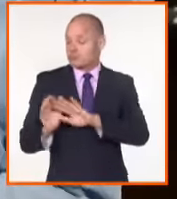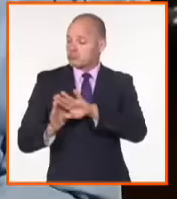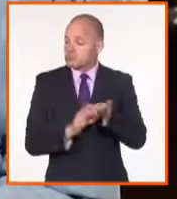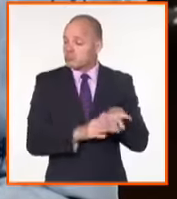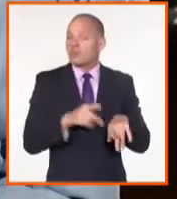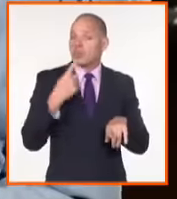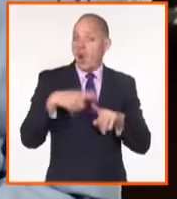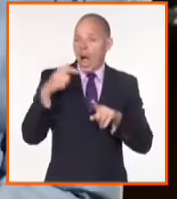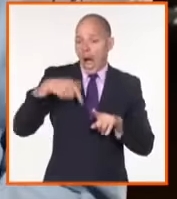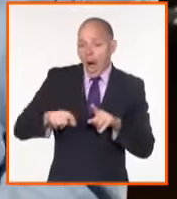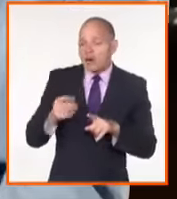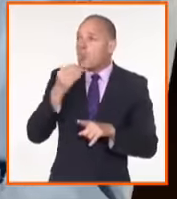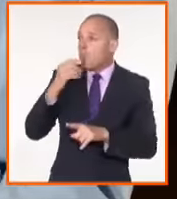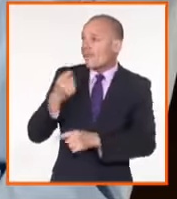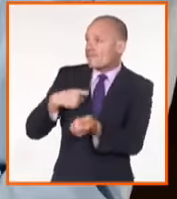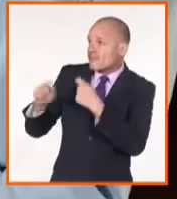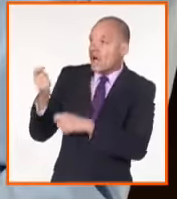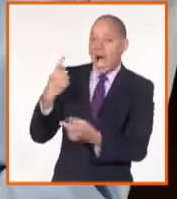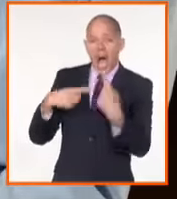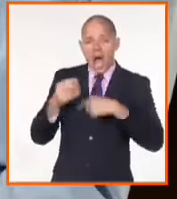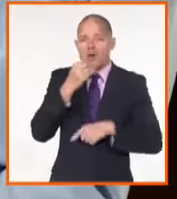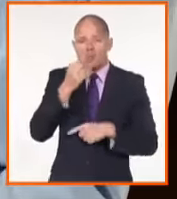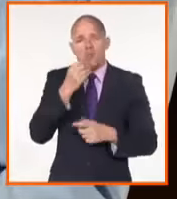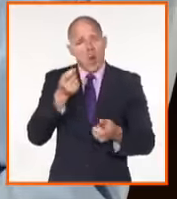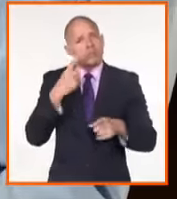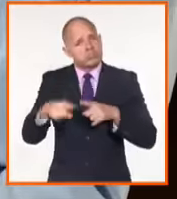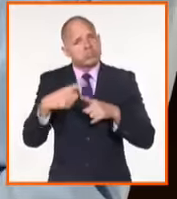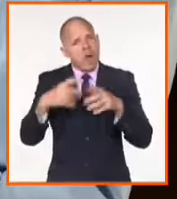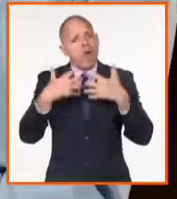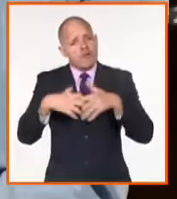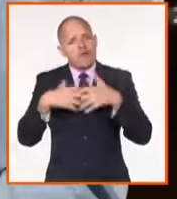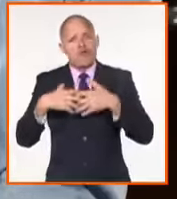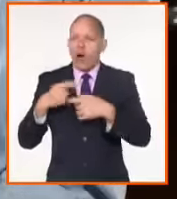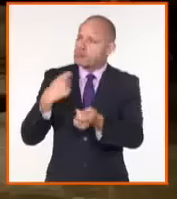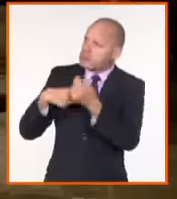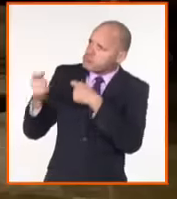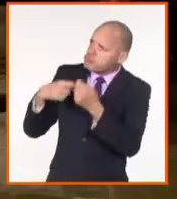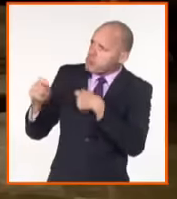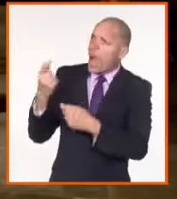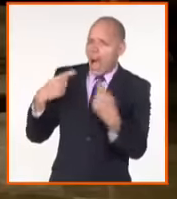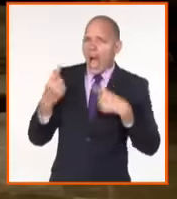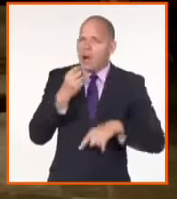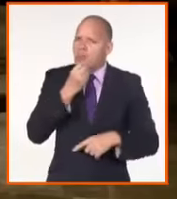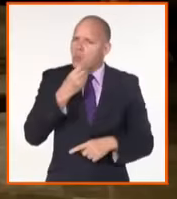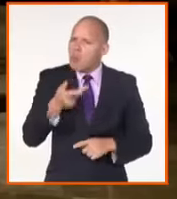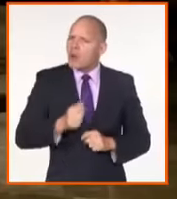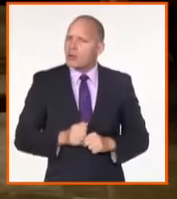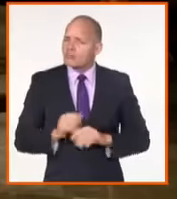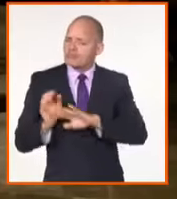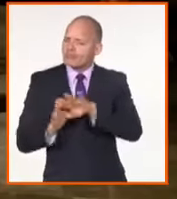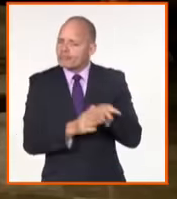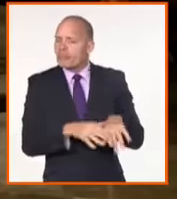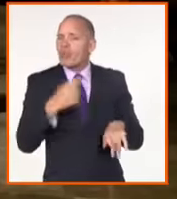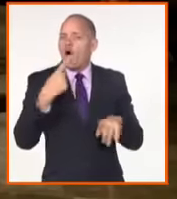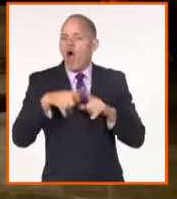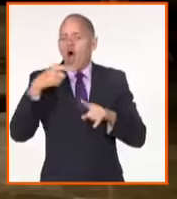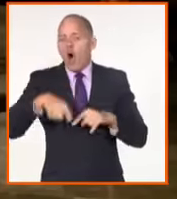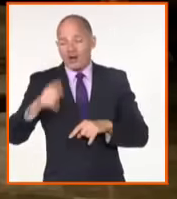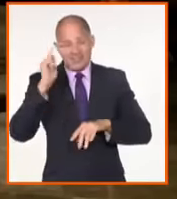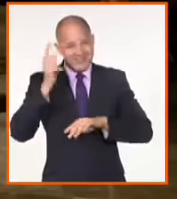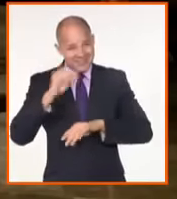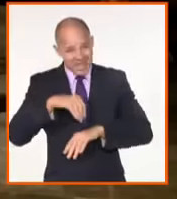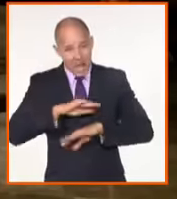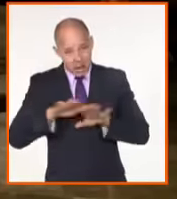promover, está también cómo gestionamos la innovación para solucionar los problemas, cómo apoyamos la bancarización, empezando por las